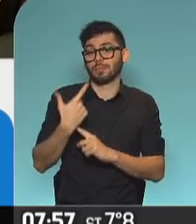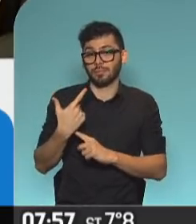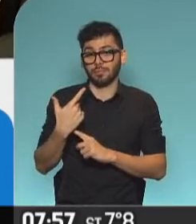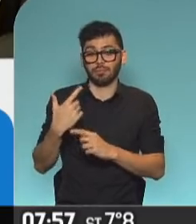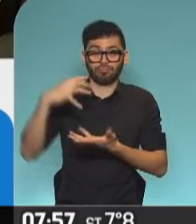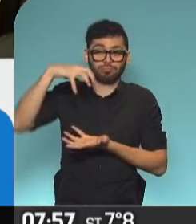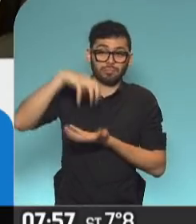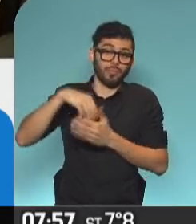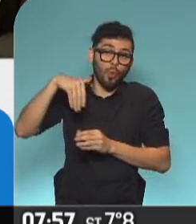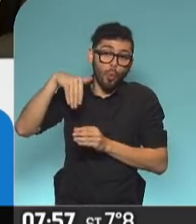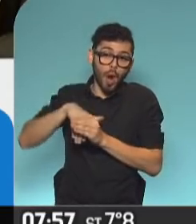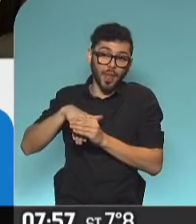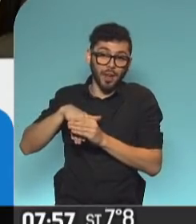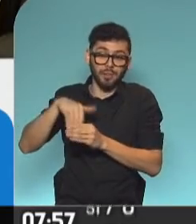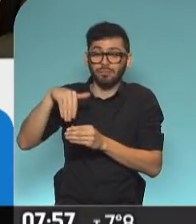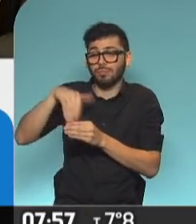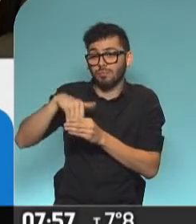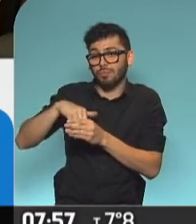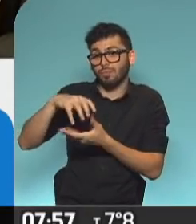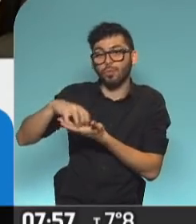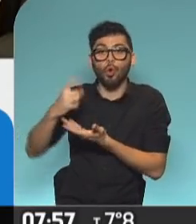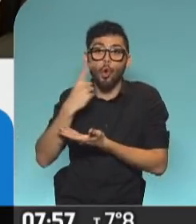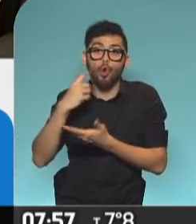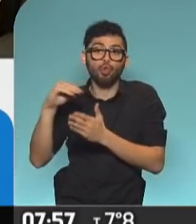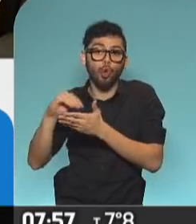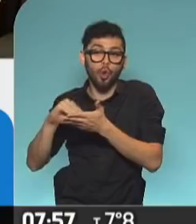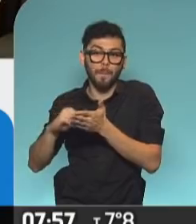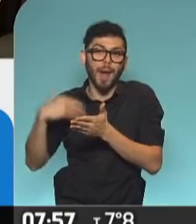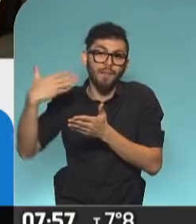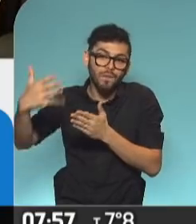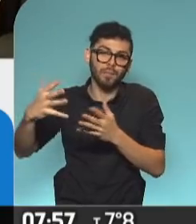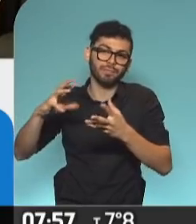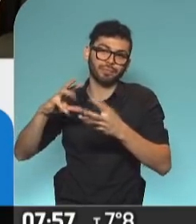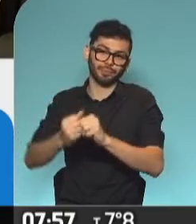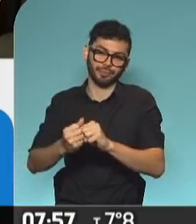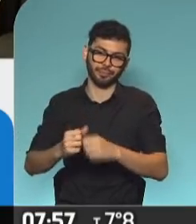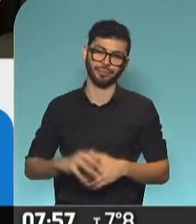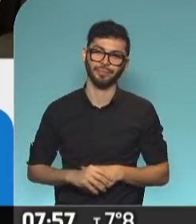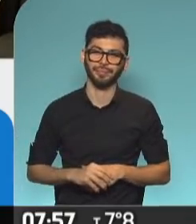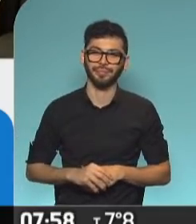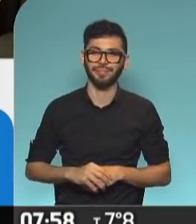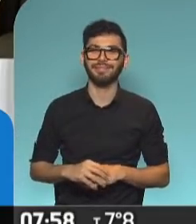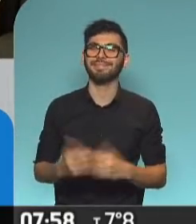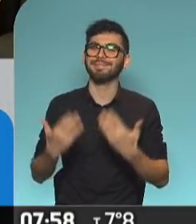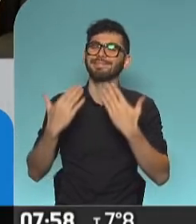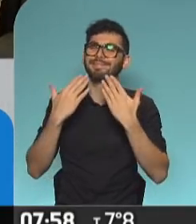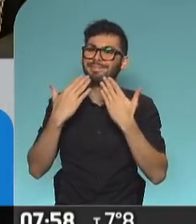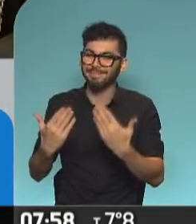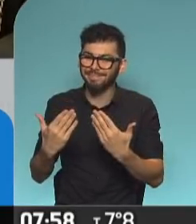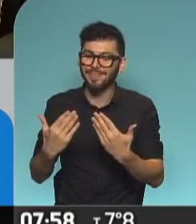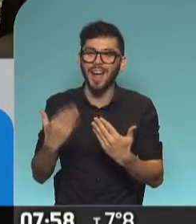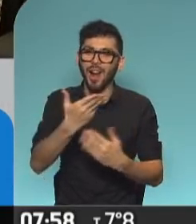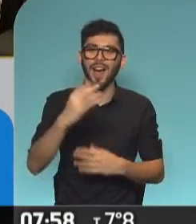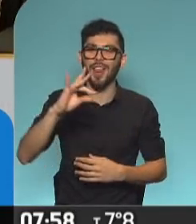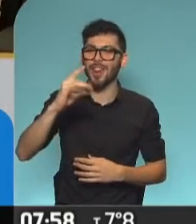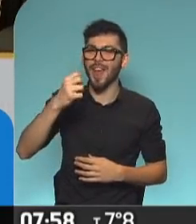Materiales Controlados que administramos en la agencia con el fin de ser destruida. Doctor Urristi, le agradecemos sus respuestas y dejamos a Daniel